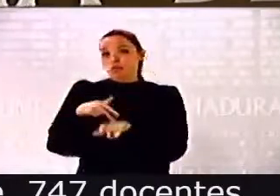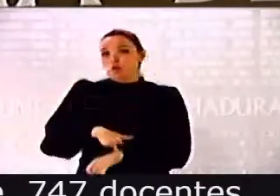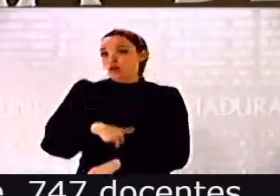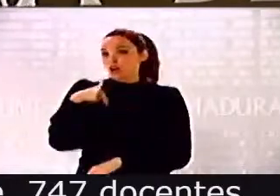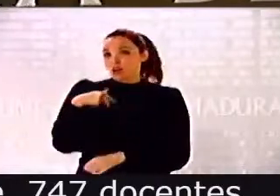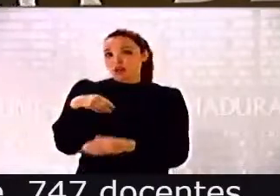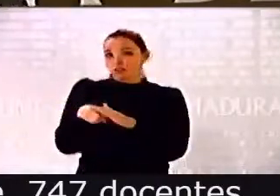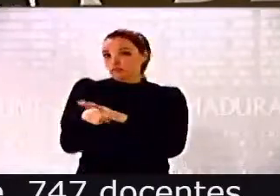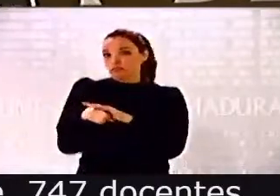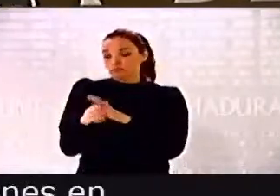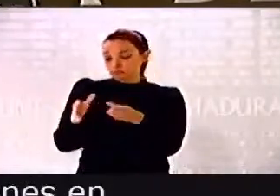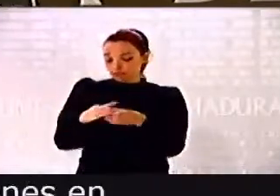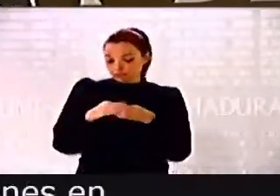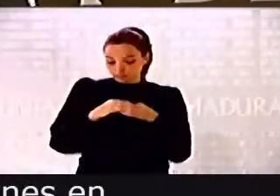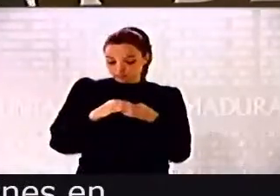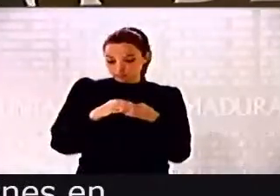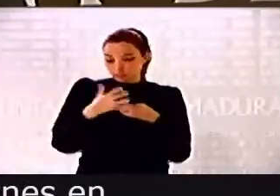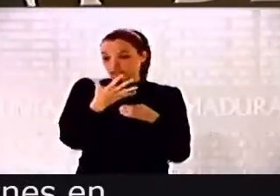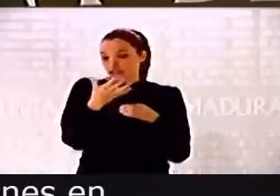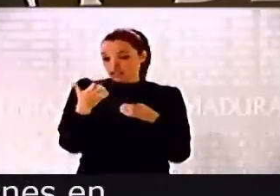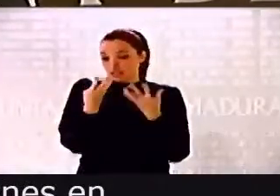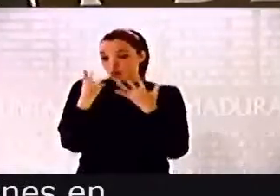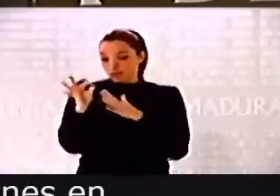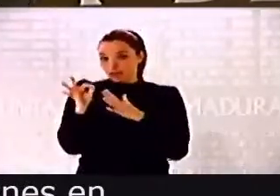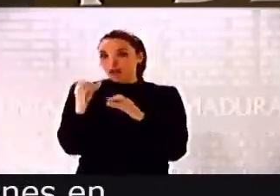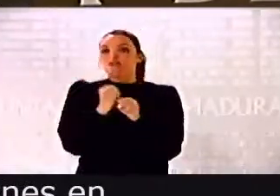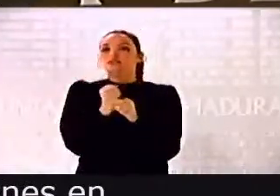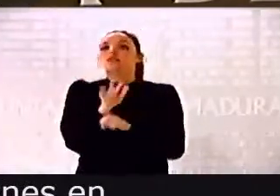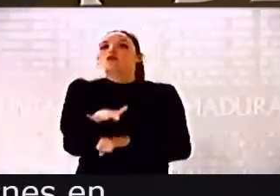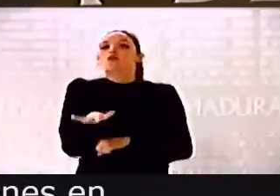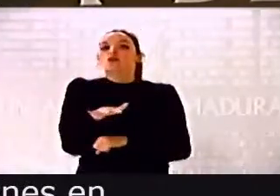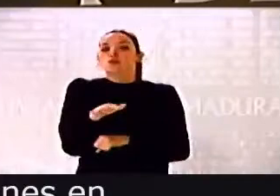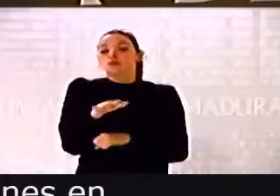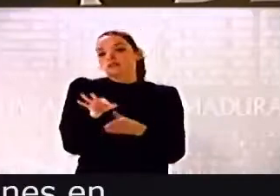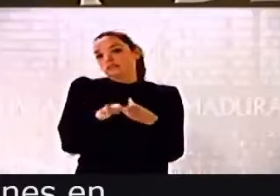cuales 590 son en el SEPAD.